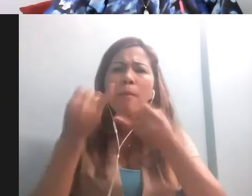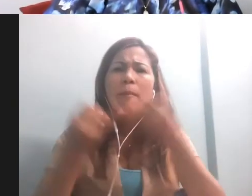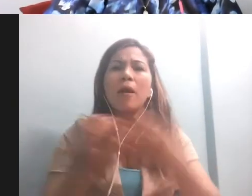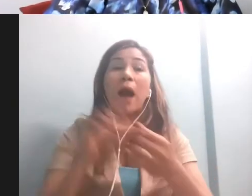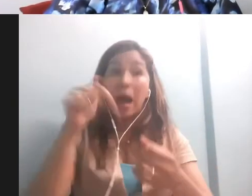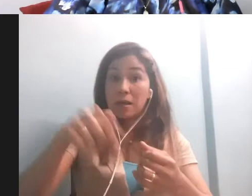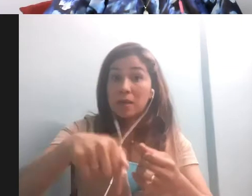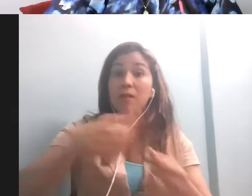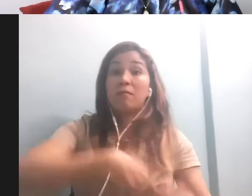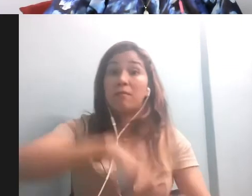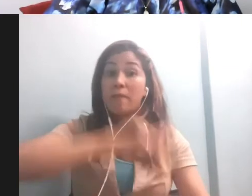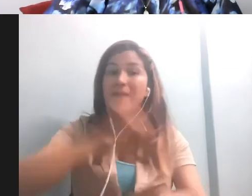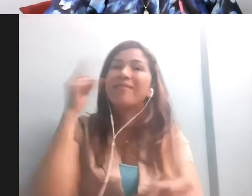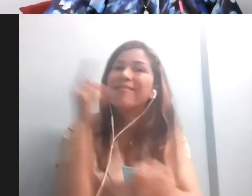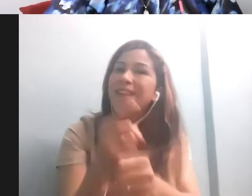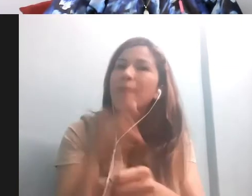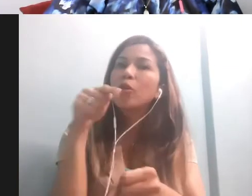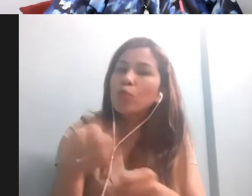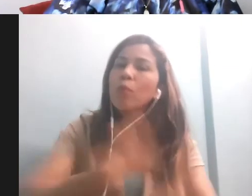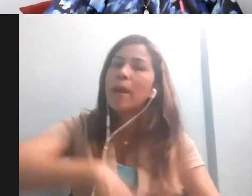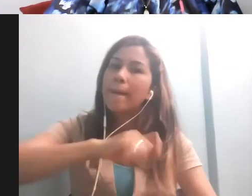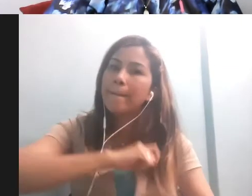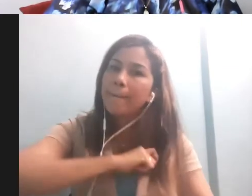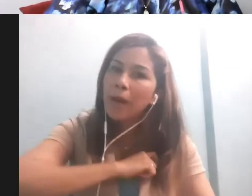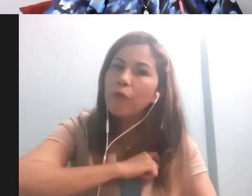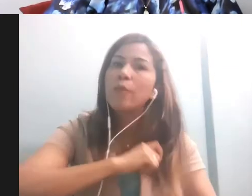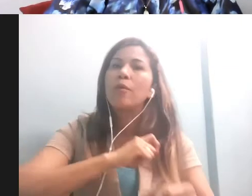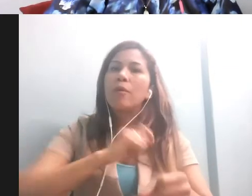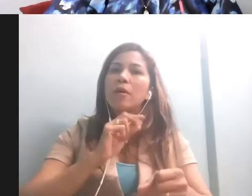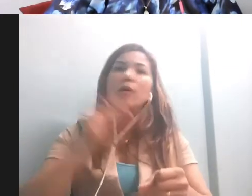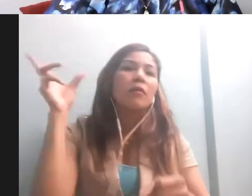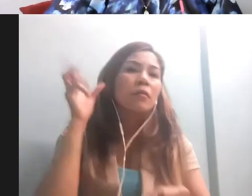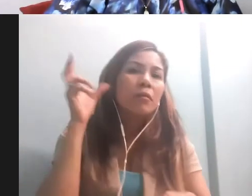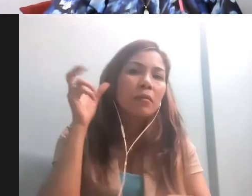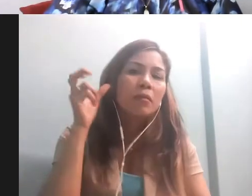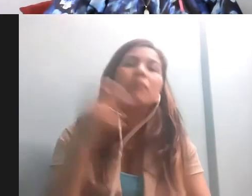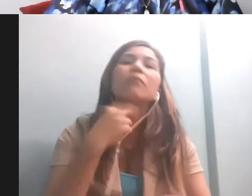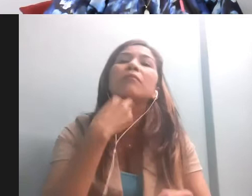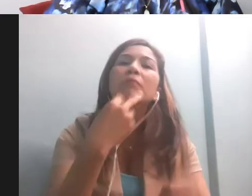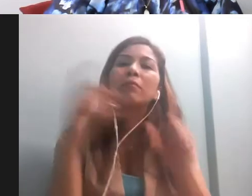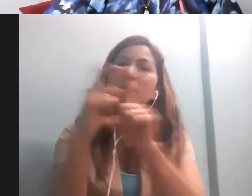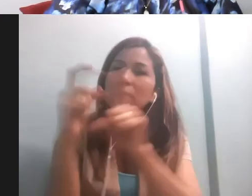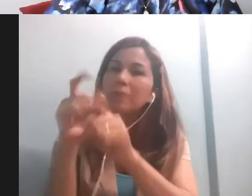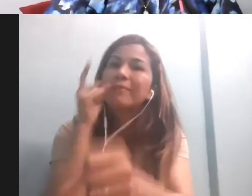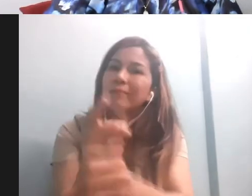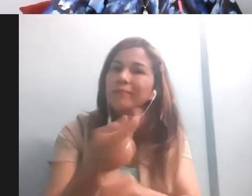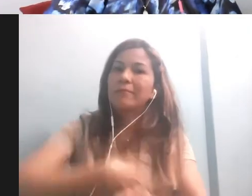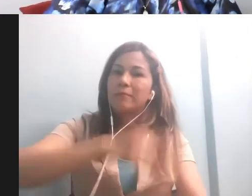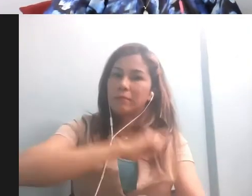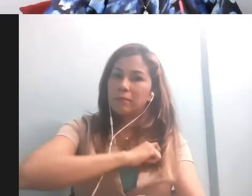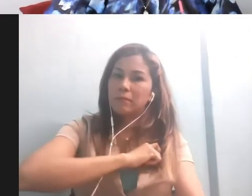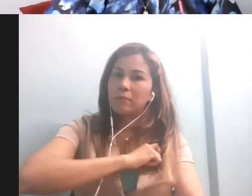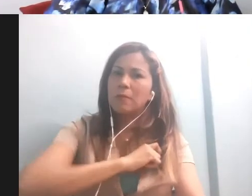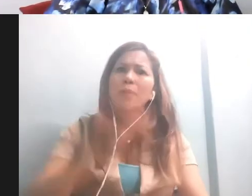que tienes que tener comprensión de español en audio y en texto. Y es un clamor de la comunidad